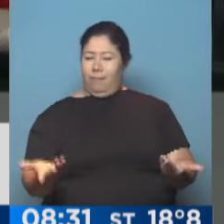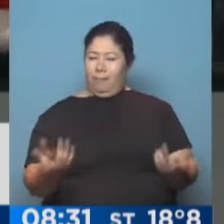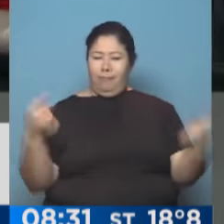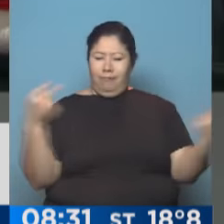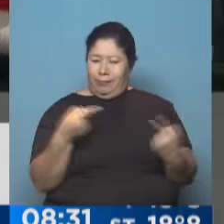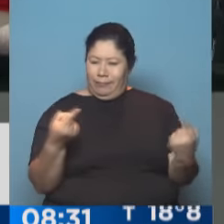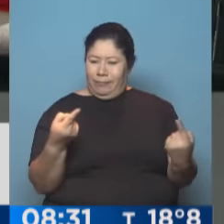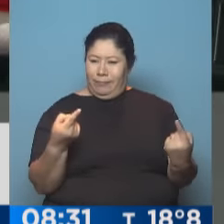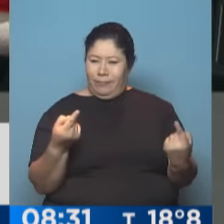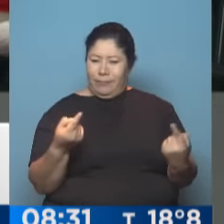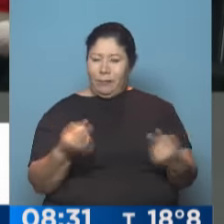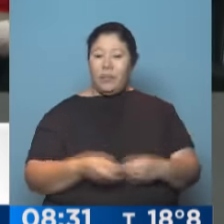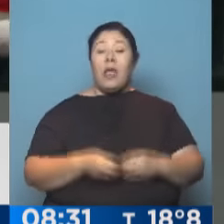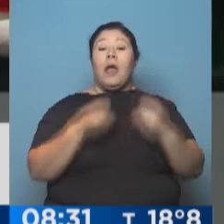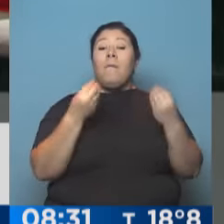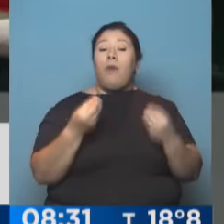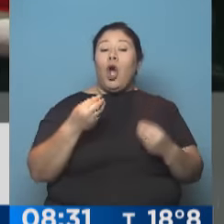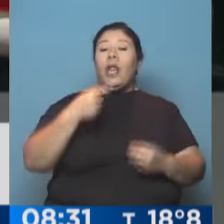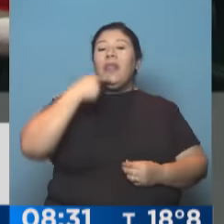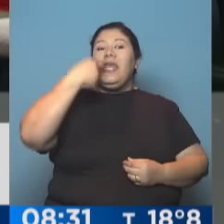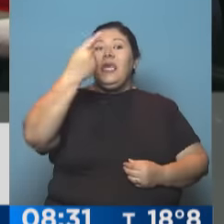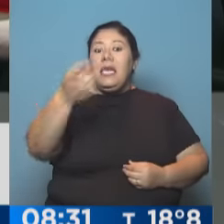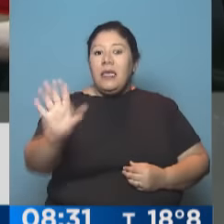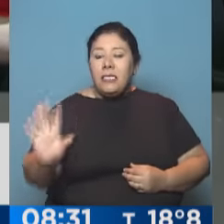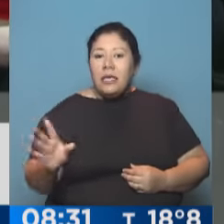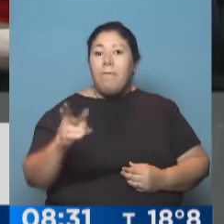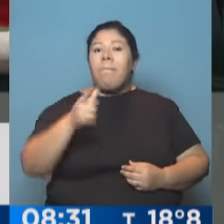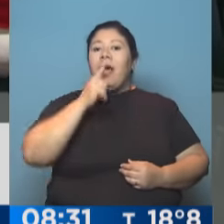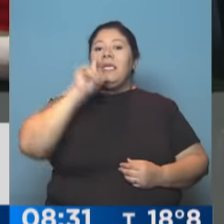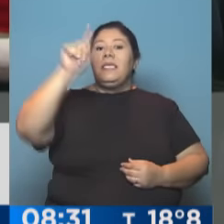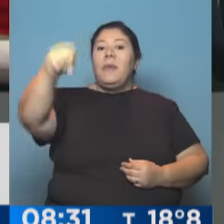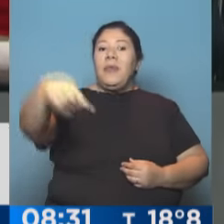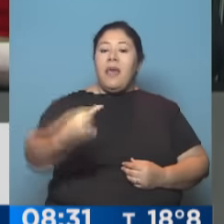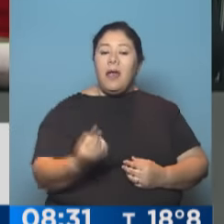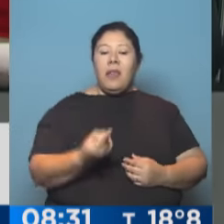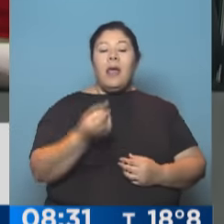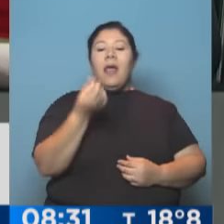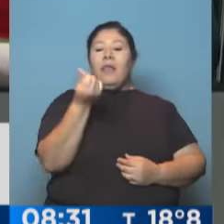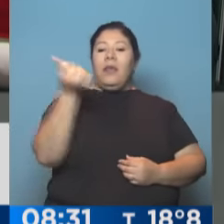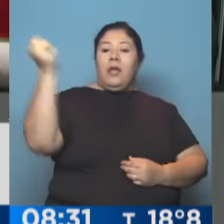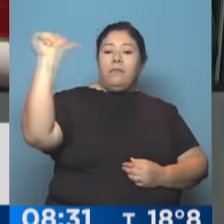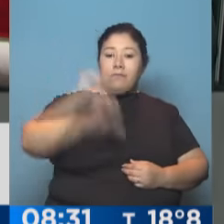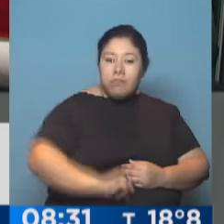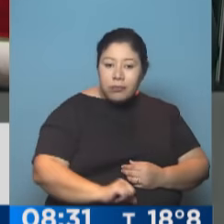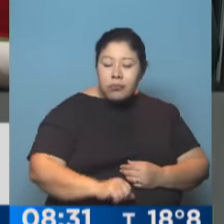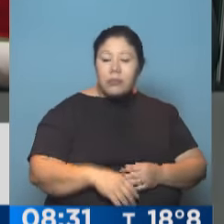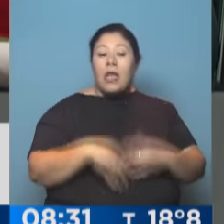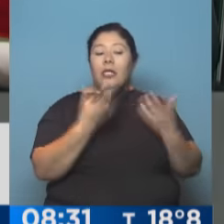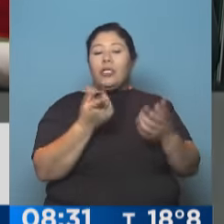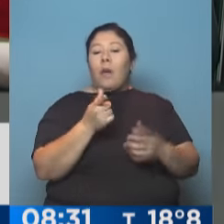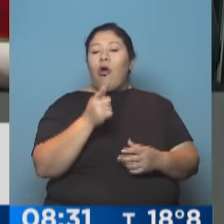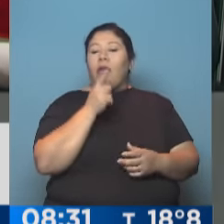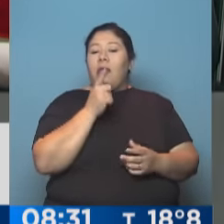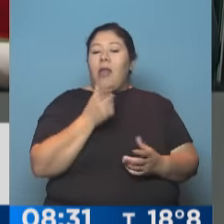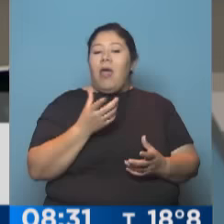convencido de que se viene una gran devaluación entonces quieren cubrirse Ayer recordemos hablamos del tema de la suba de tasas